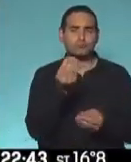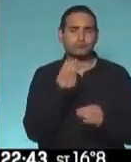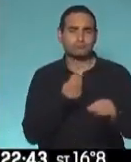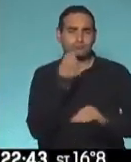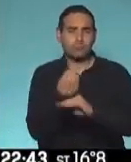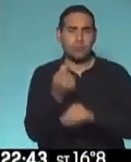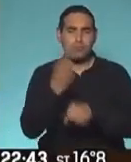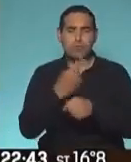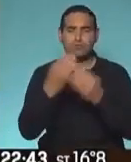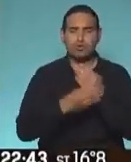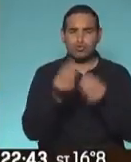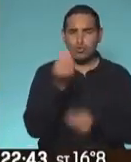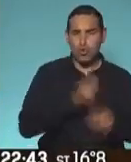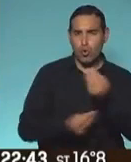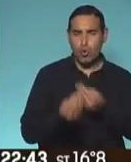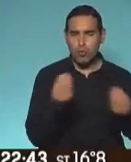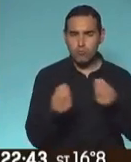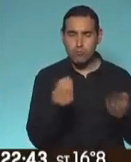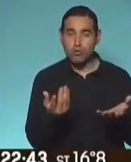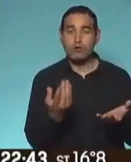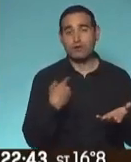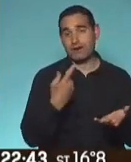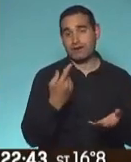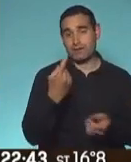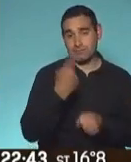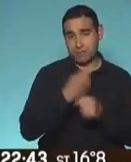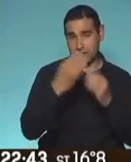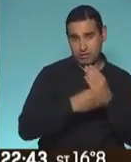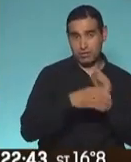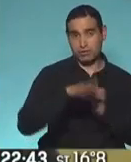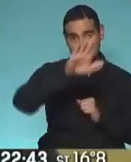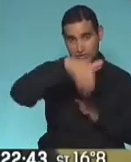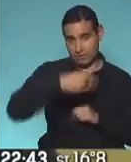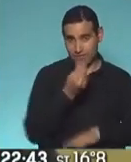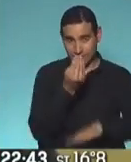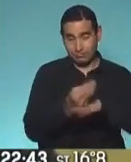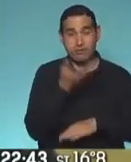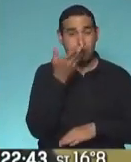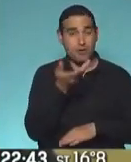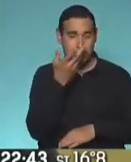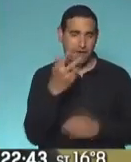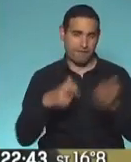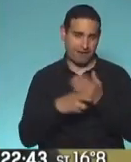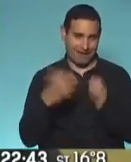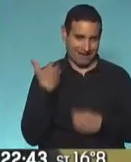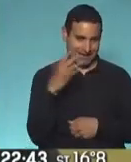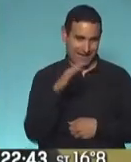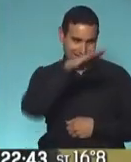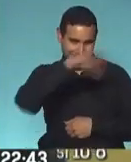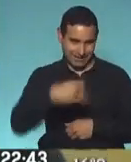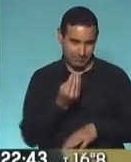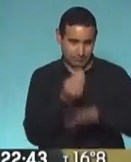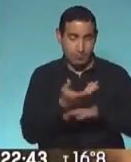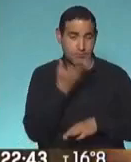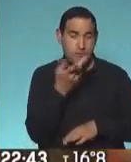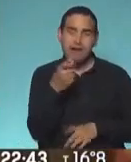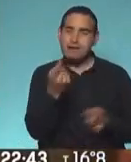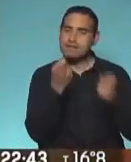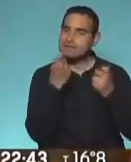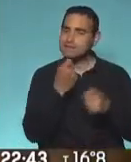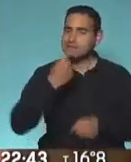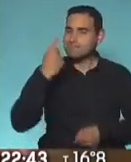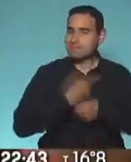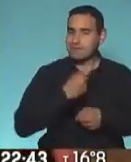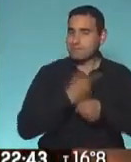primer ministro. Netanyahu, que está a punto de ser citado a declarar por el fiscal general Avichai Mendevlit, necesita ser